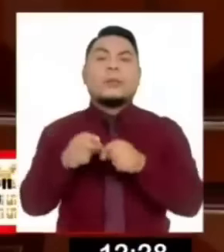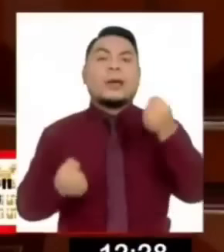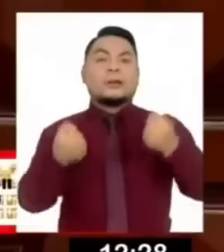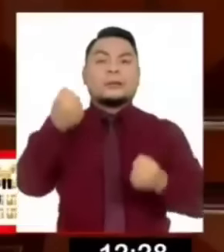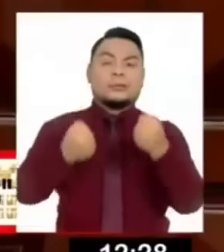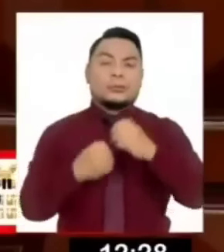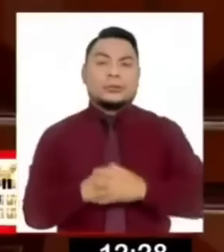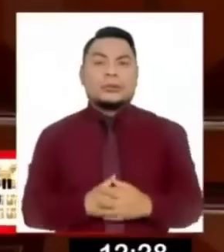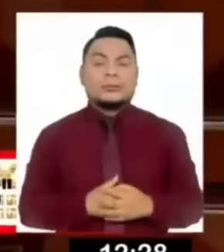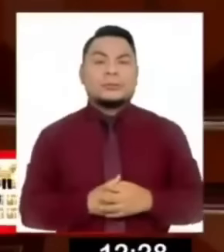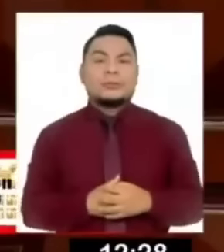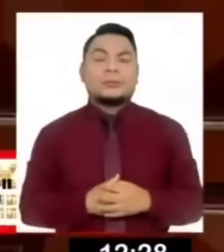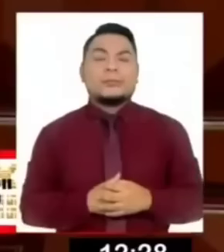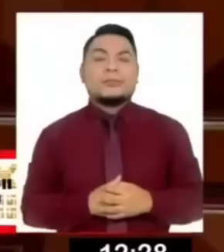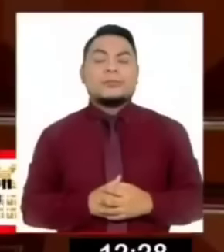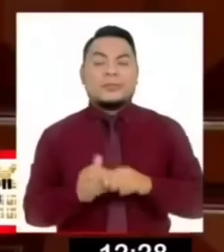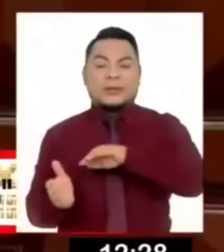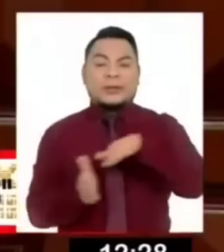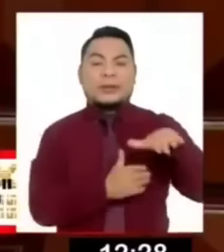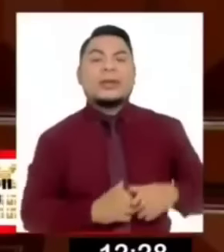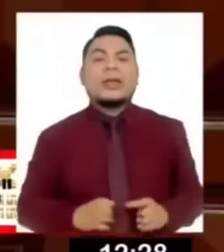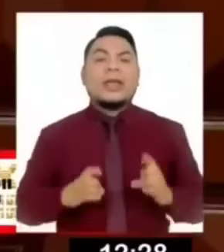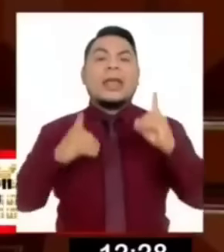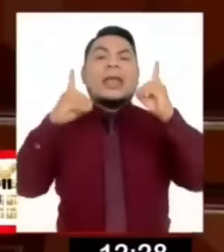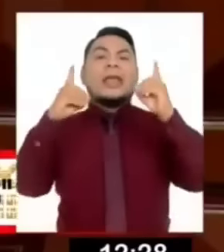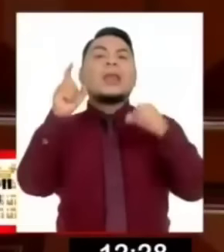transporte. En educación,